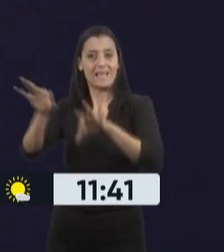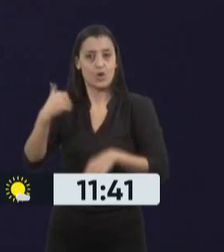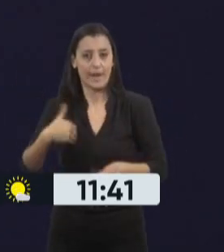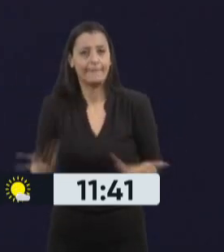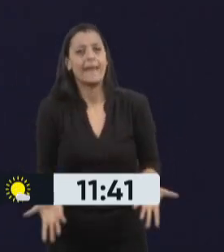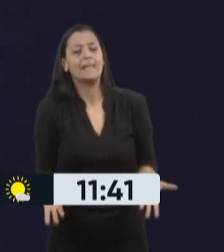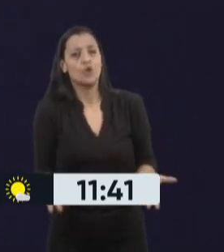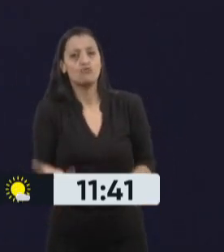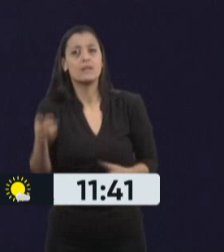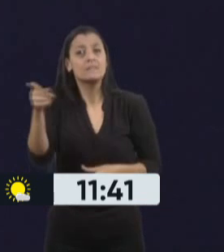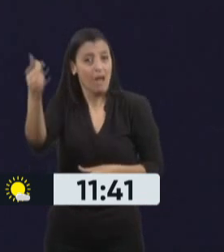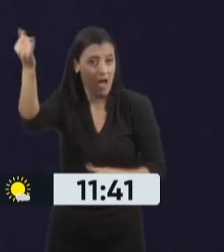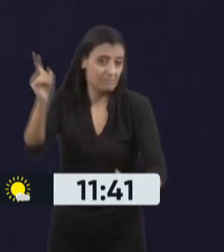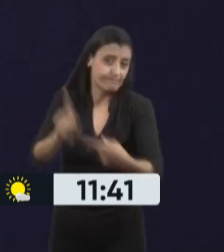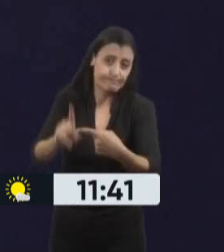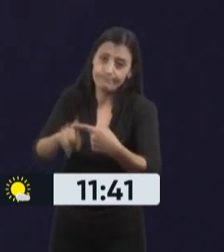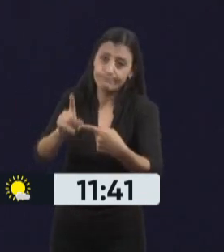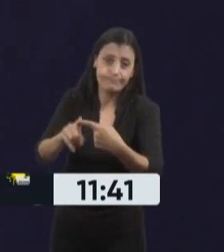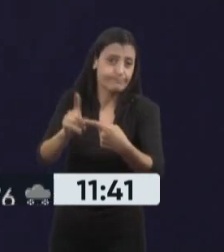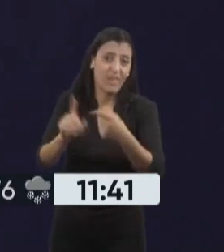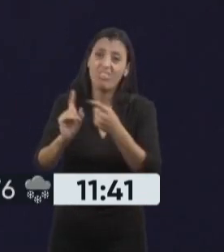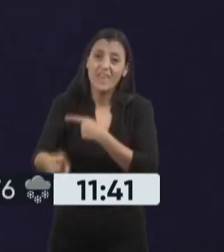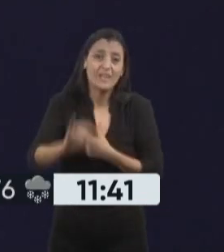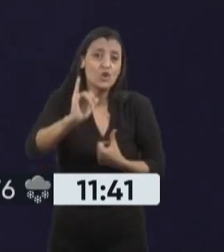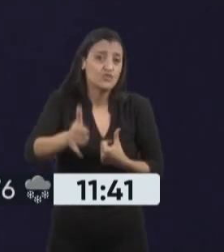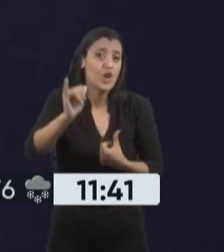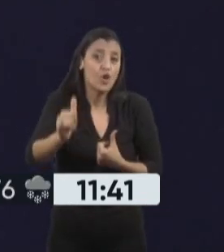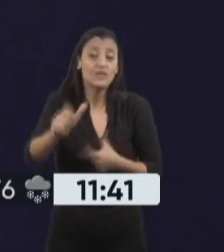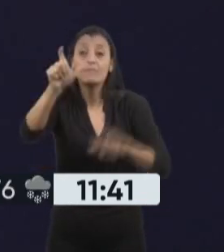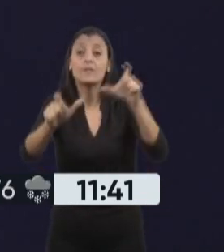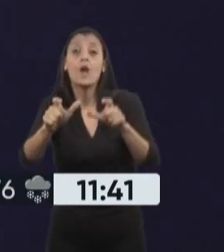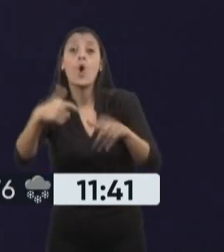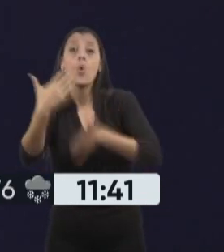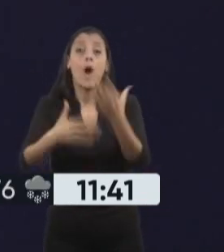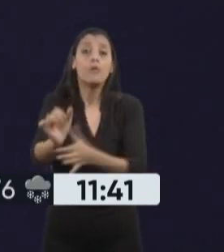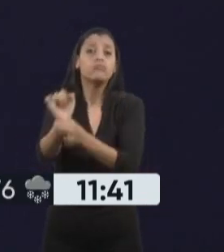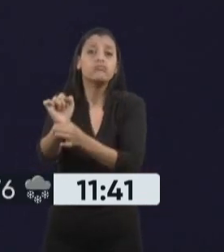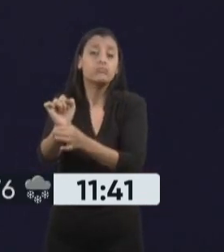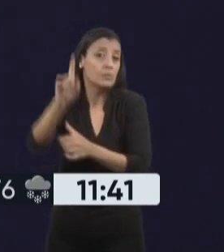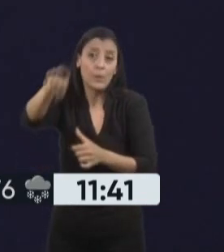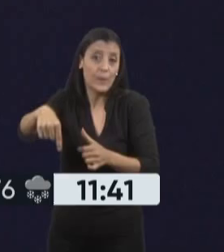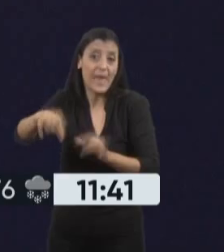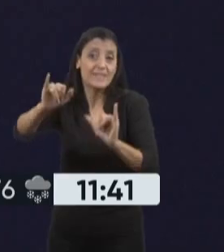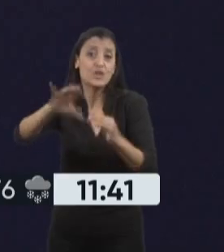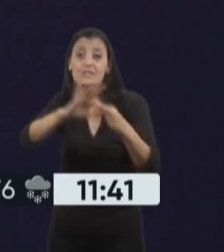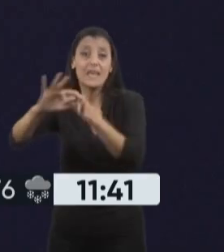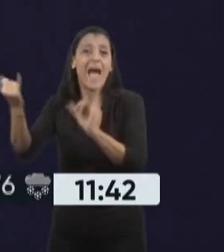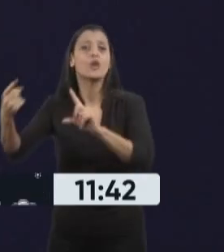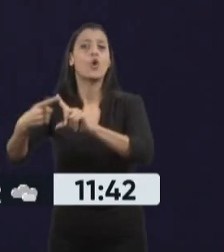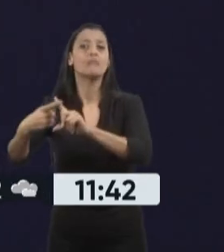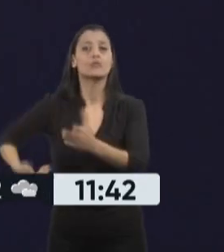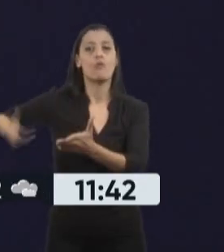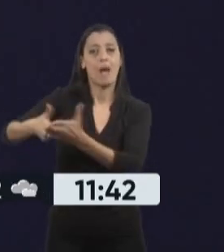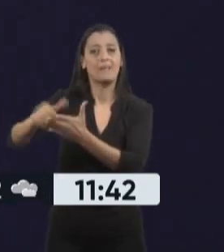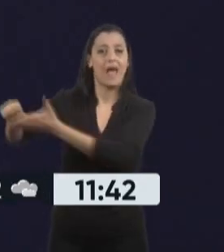tienen una relación directa, una foto donde se relaciona directamente la excelencia con la intervención de capitales privados. Así que la verdad es